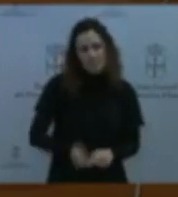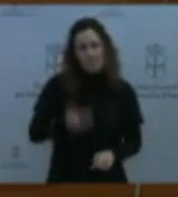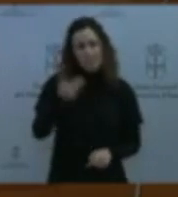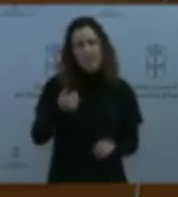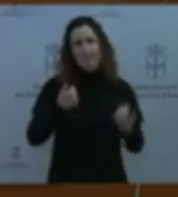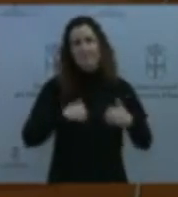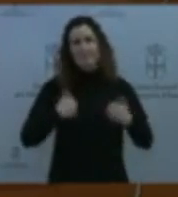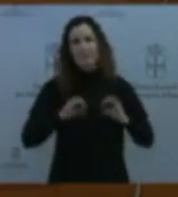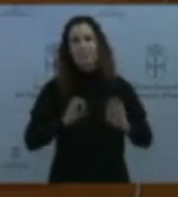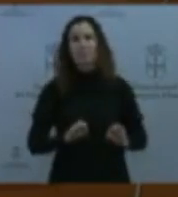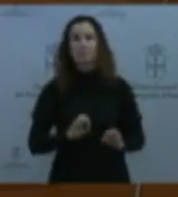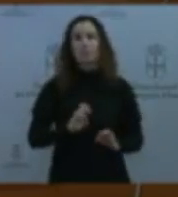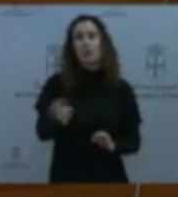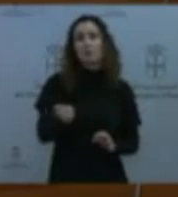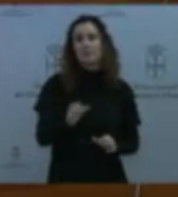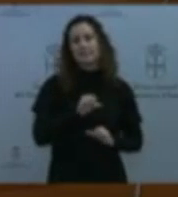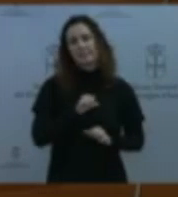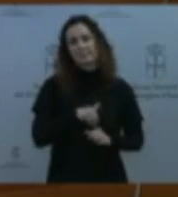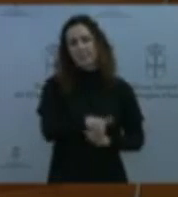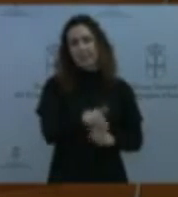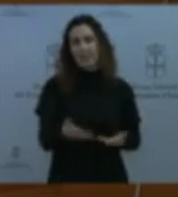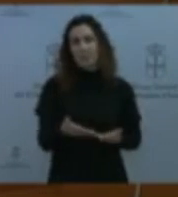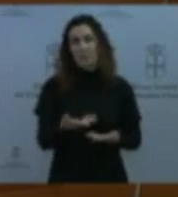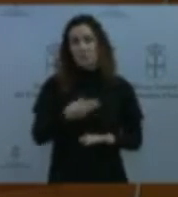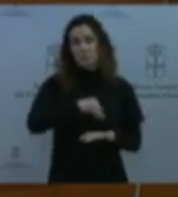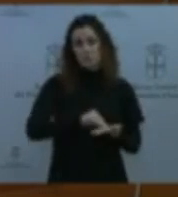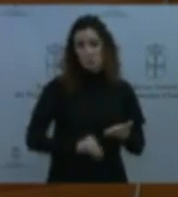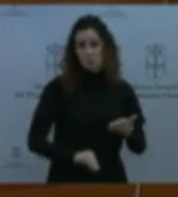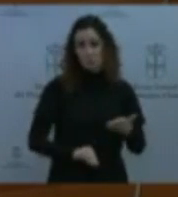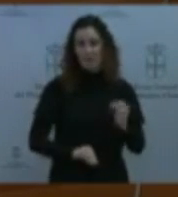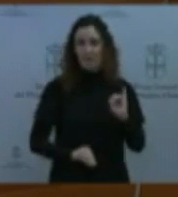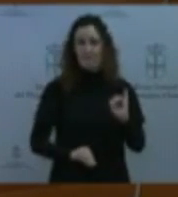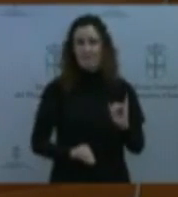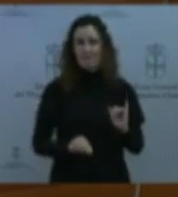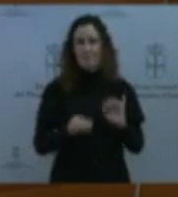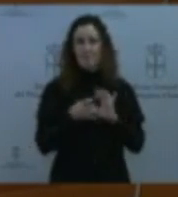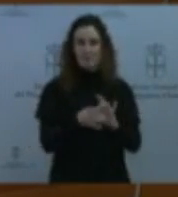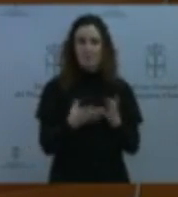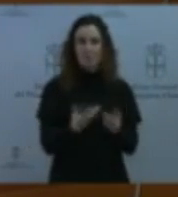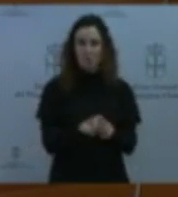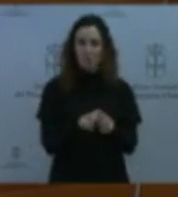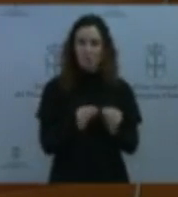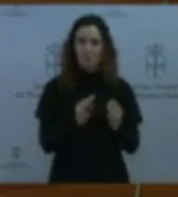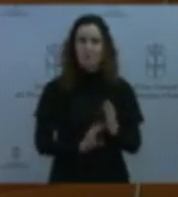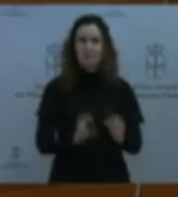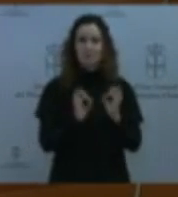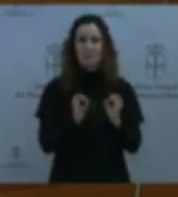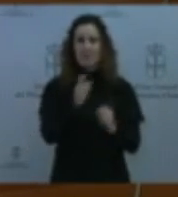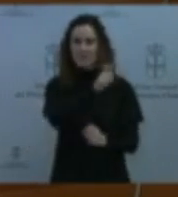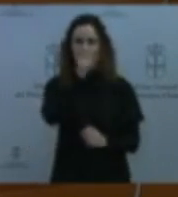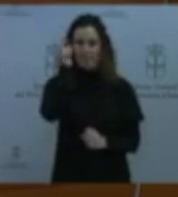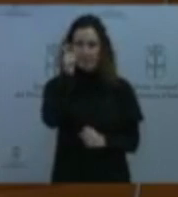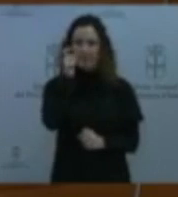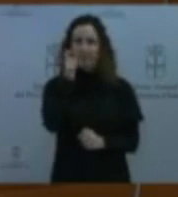poquito. Y entre ellas, evidentemente, está todo lo que tiene que ver con las especialidades de enfermería y con algunas otras categorías